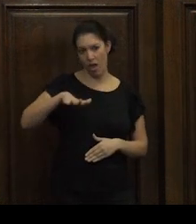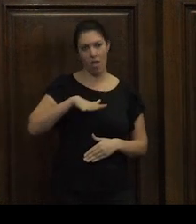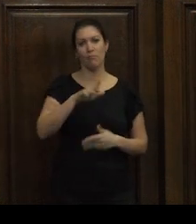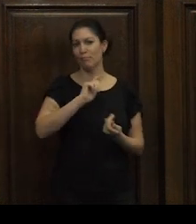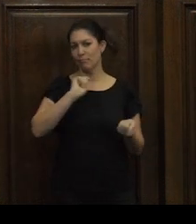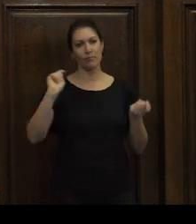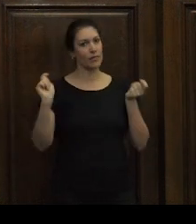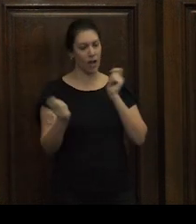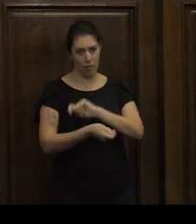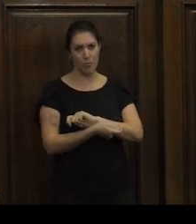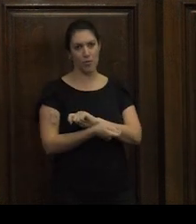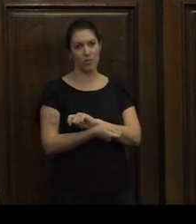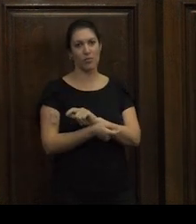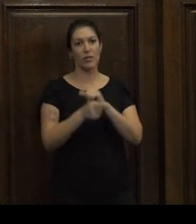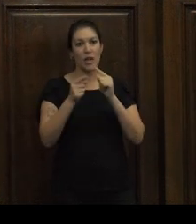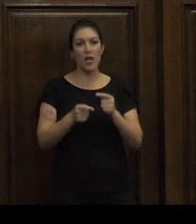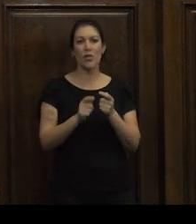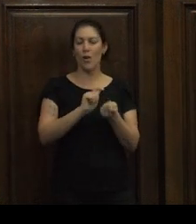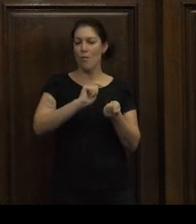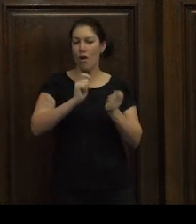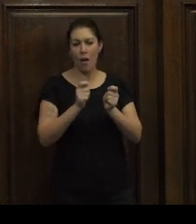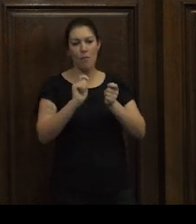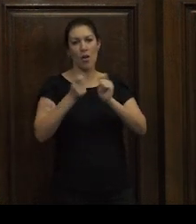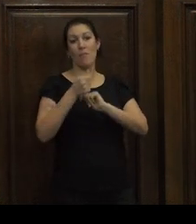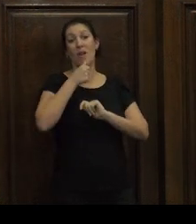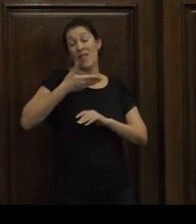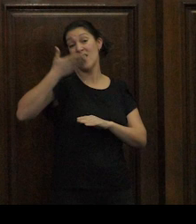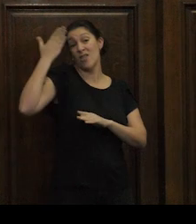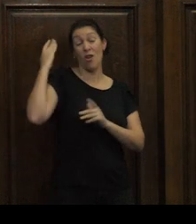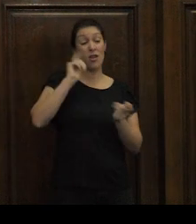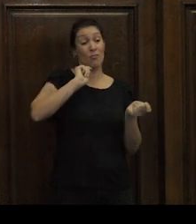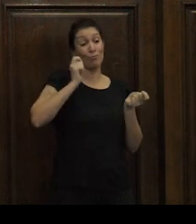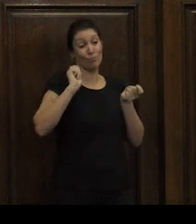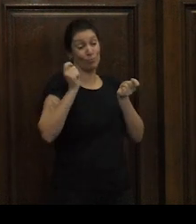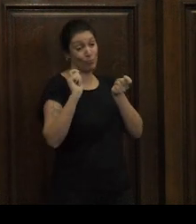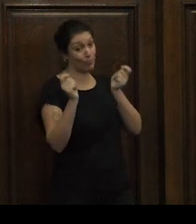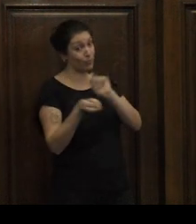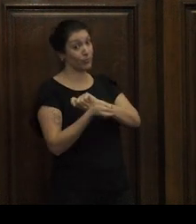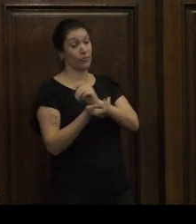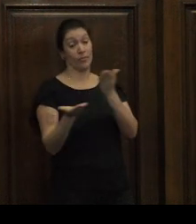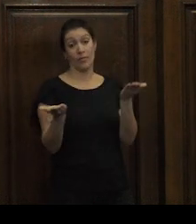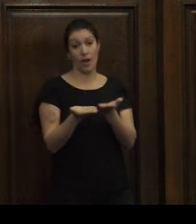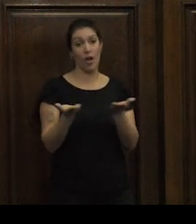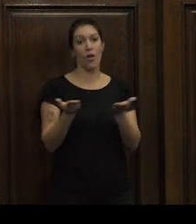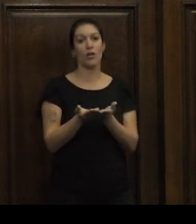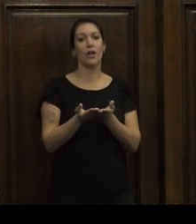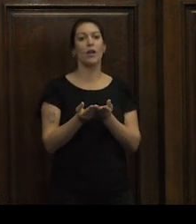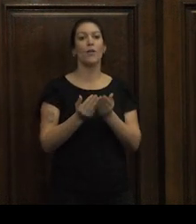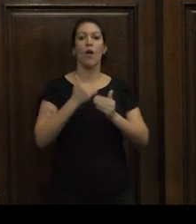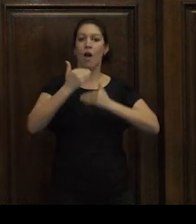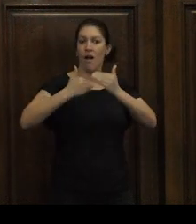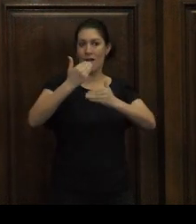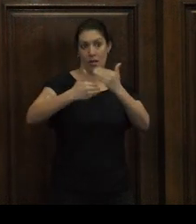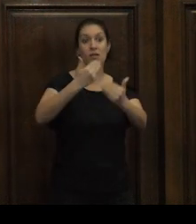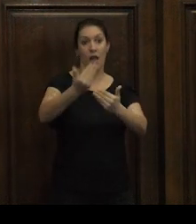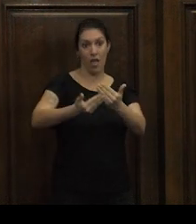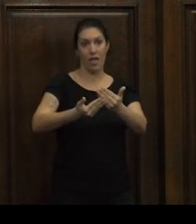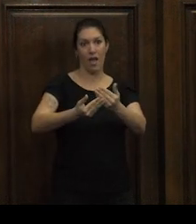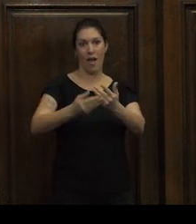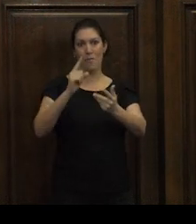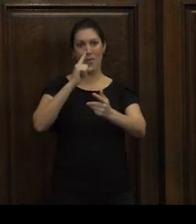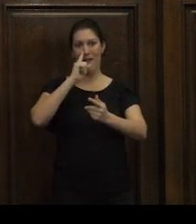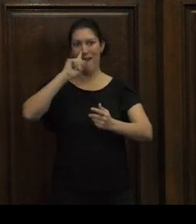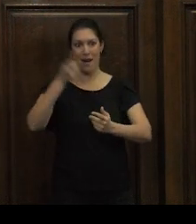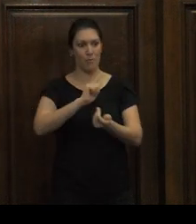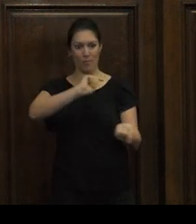cartografiar, esta compleja mutación histórica que está en curso actualmente, aunque cada vez más avanzada porque